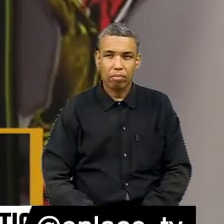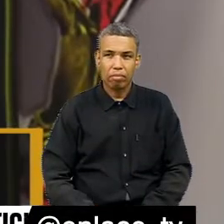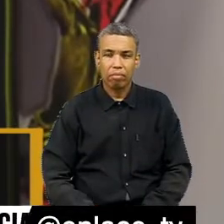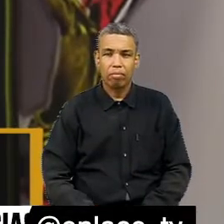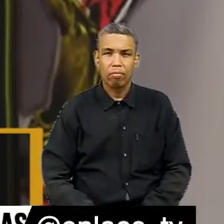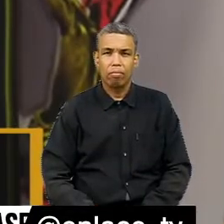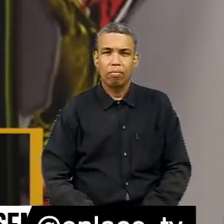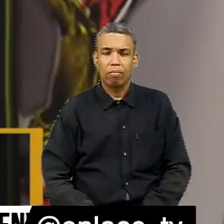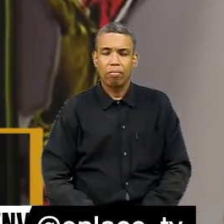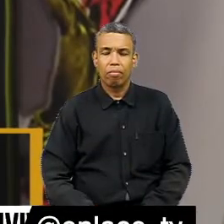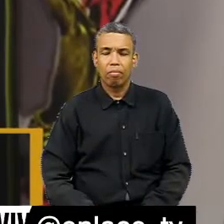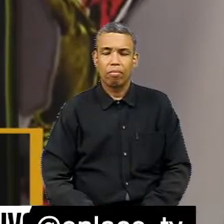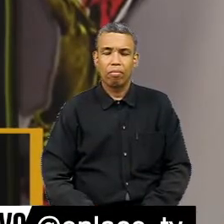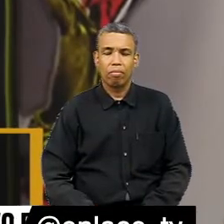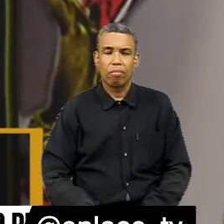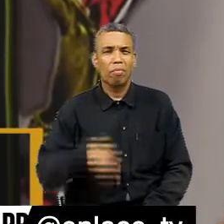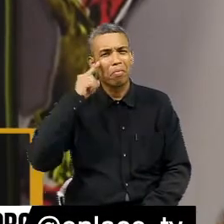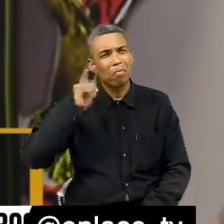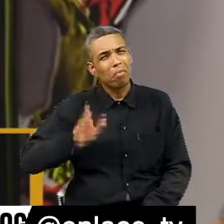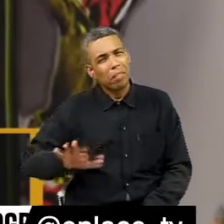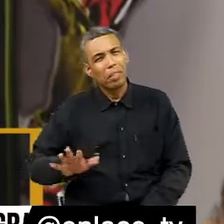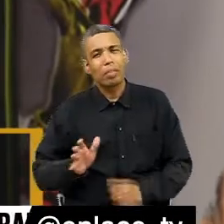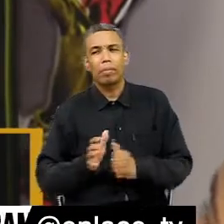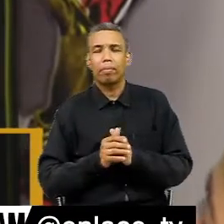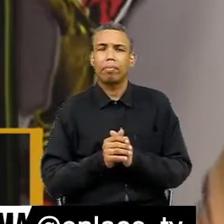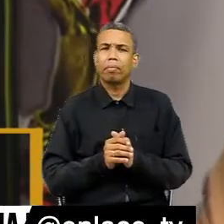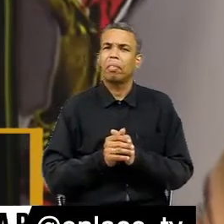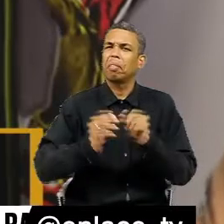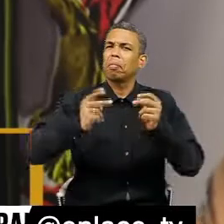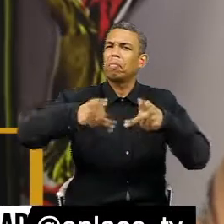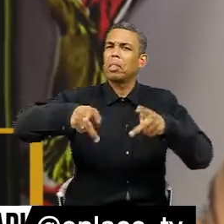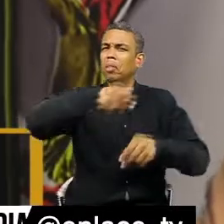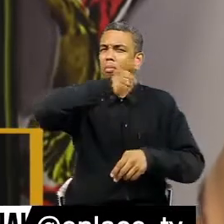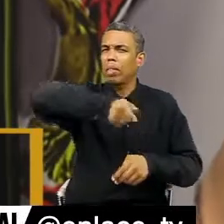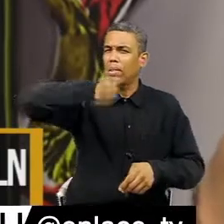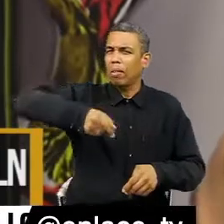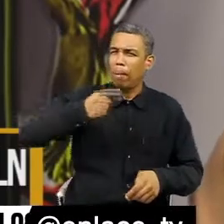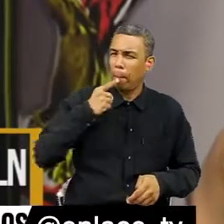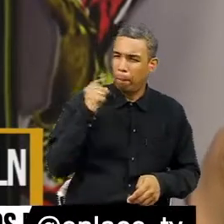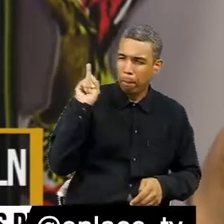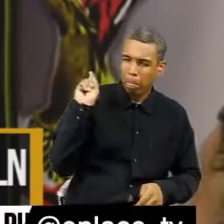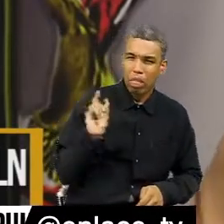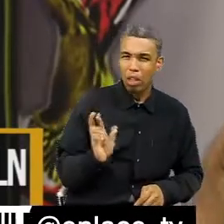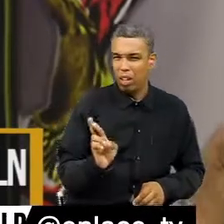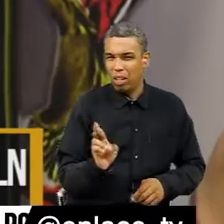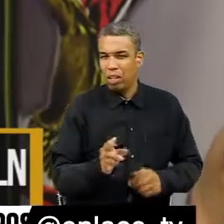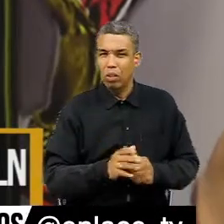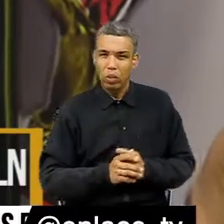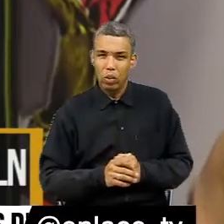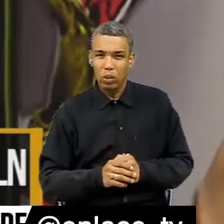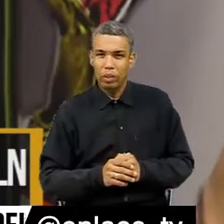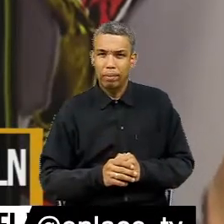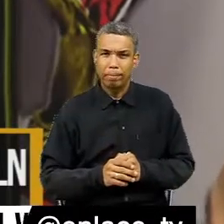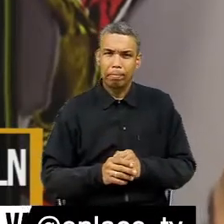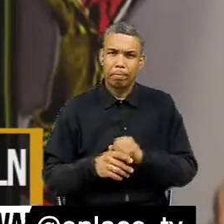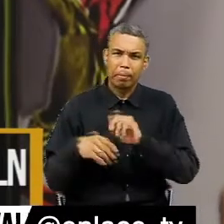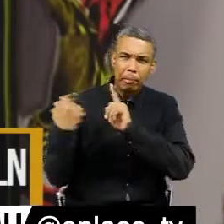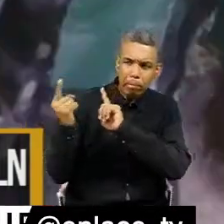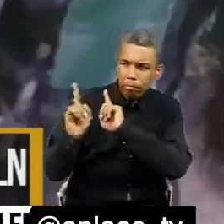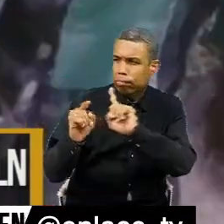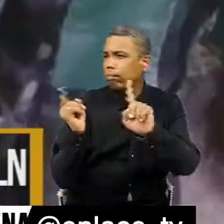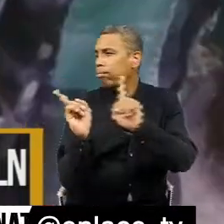los sectores, la vieron dentro de unas marañas en forma extraña, verificamos esa información, miramos por qué se